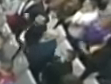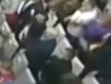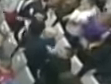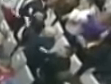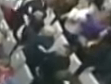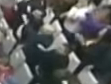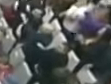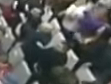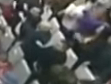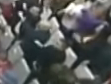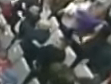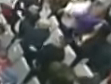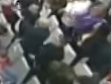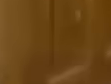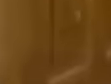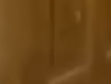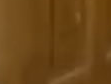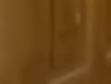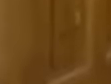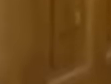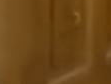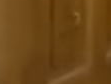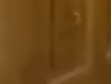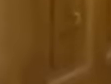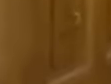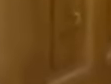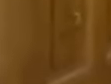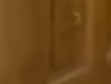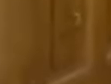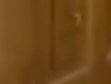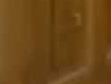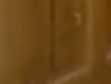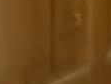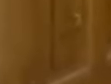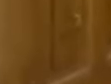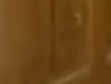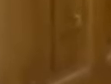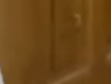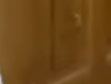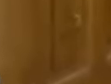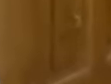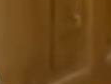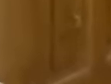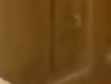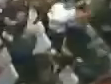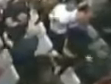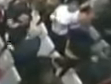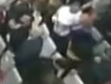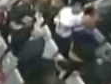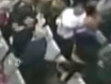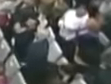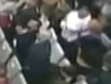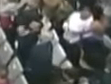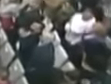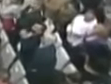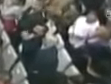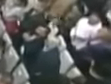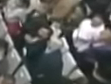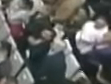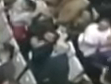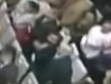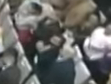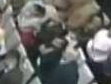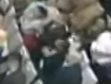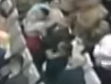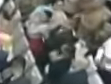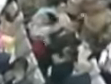siempre! ¡Viva! ¡Venceremos! Muchas gracias, pues. Ha sido la primera reunión de trabajo que ha sostenido